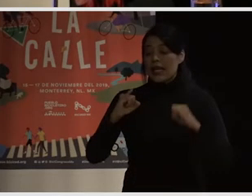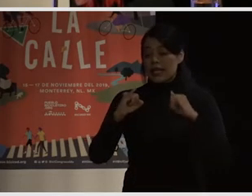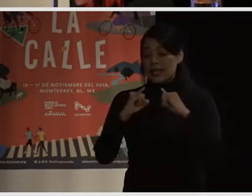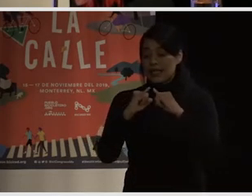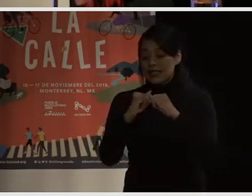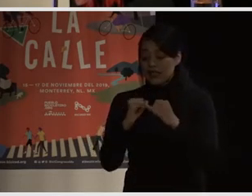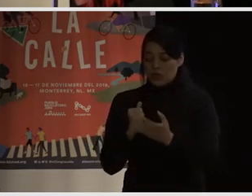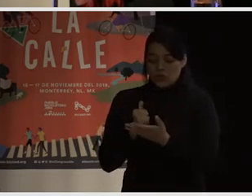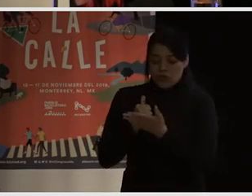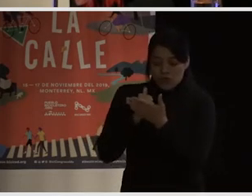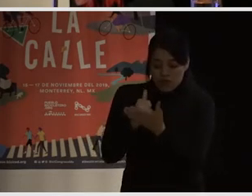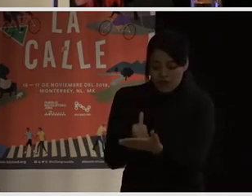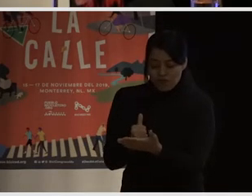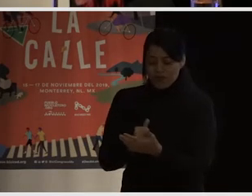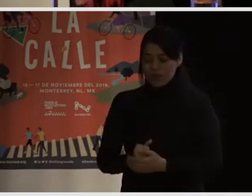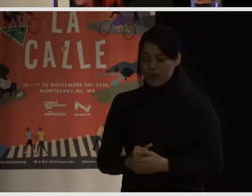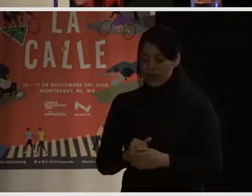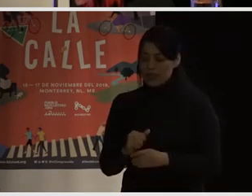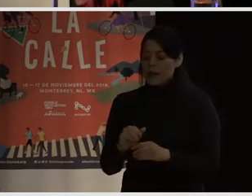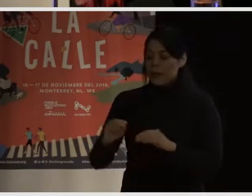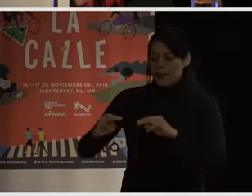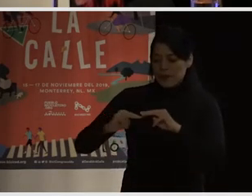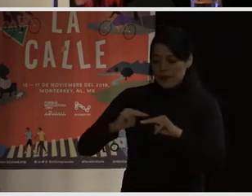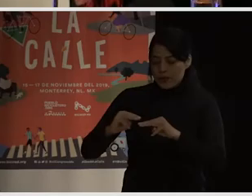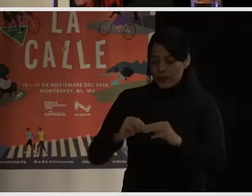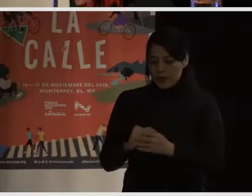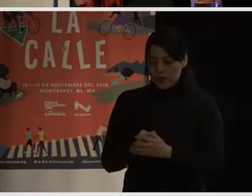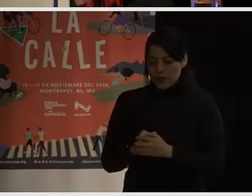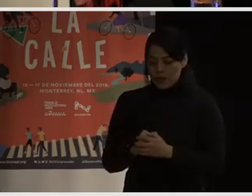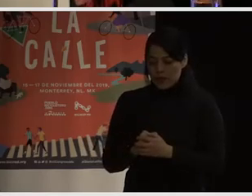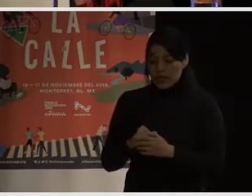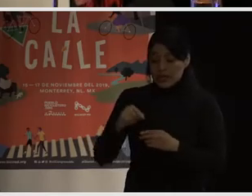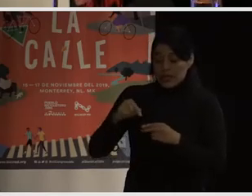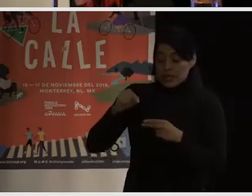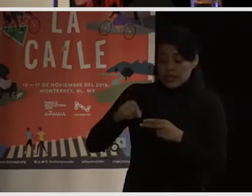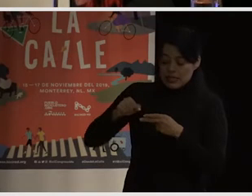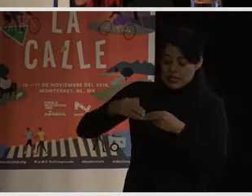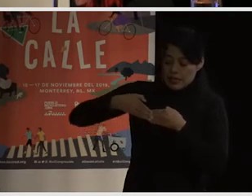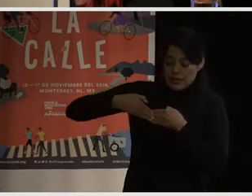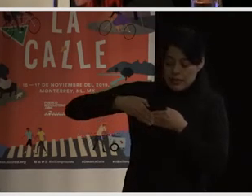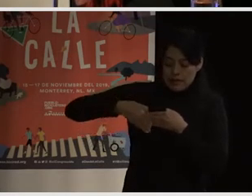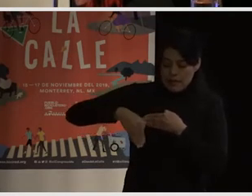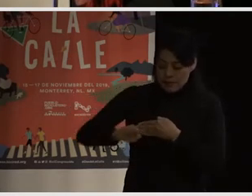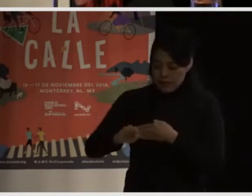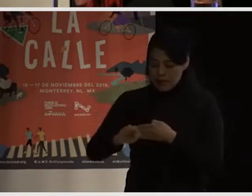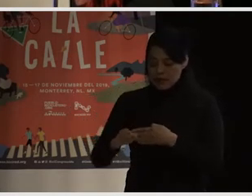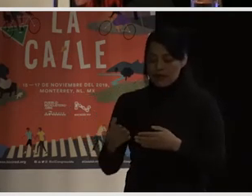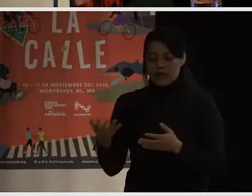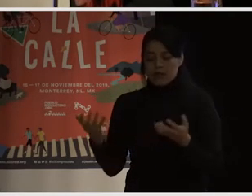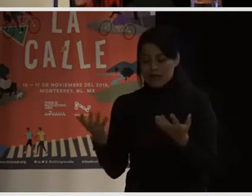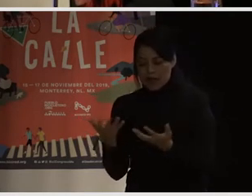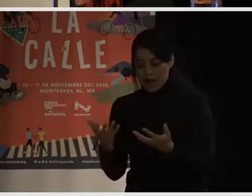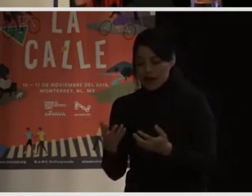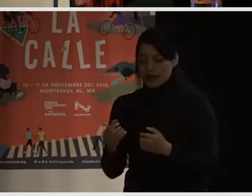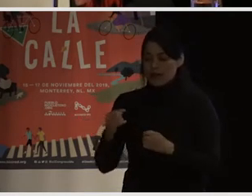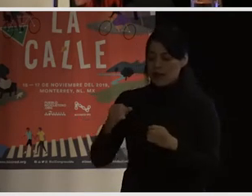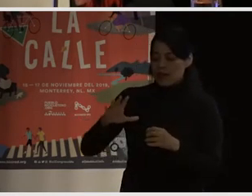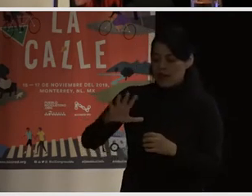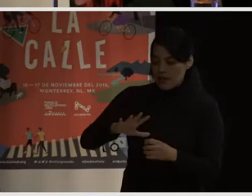los es la mesa metropolitana de movilidad y desde ahí podríamos comenzar como online qué actividad tiene el municipio no